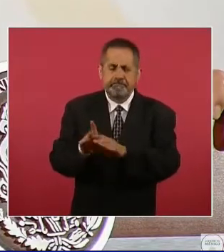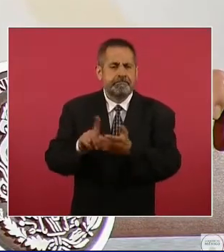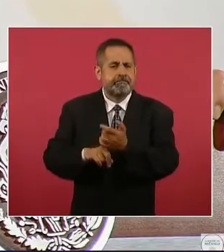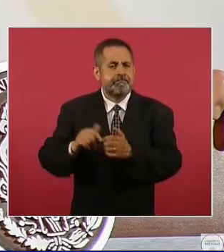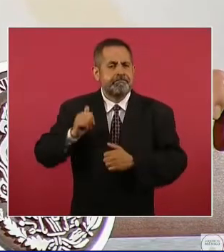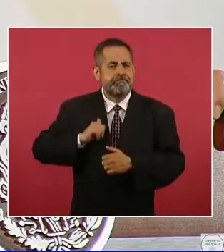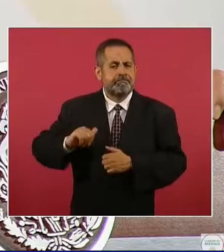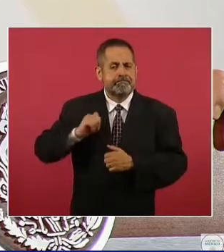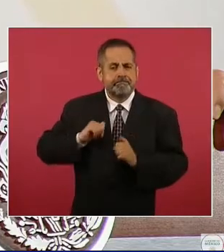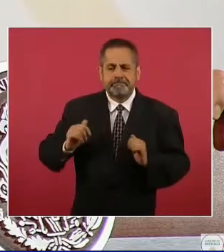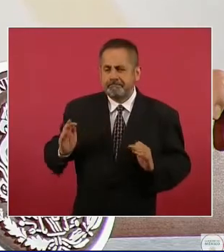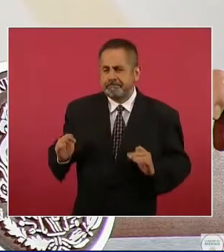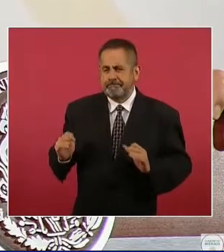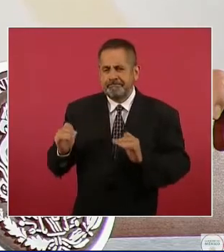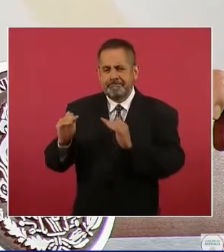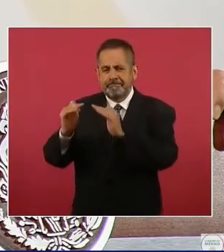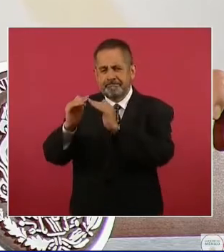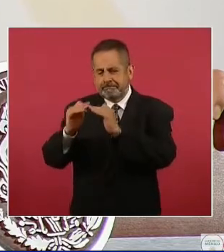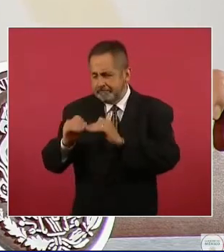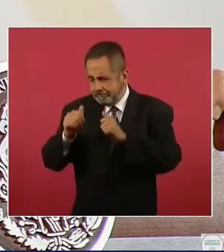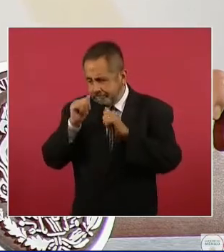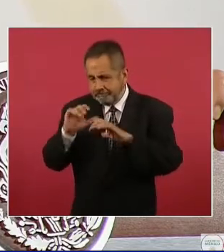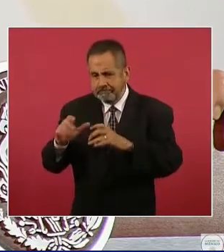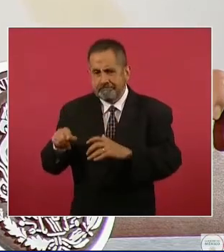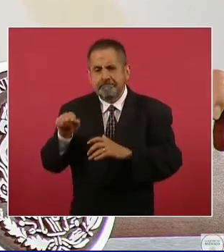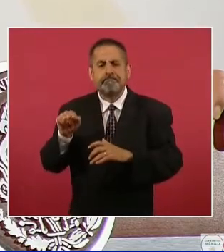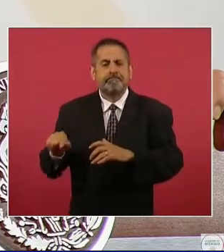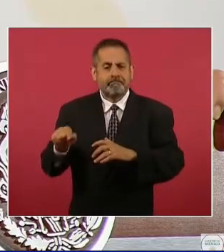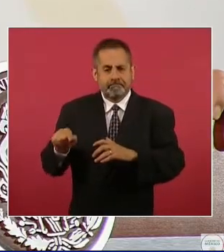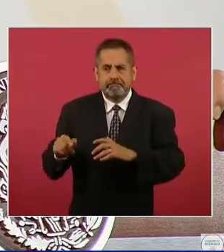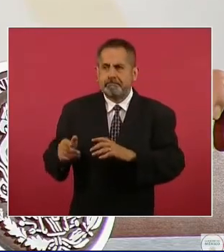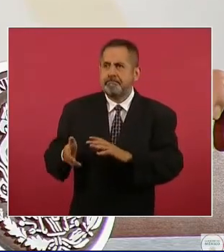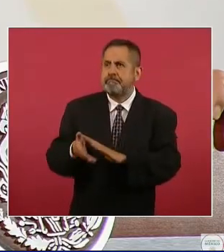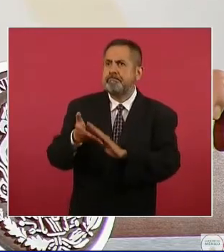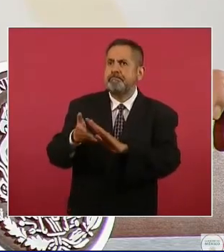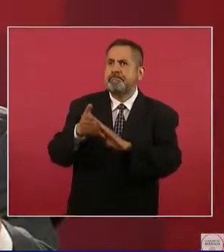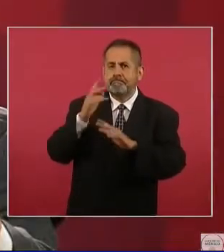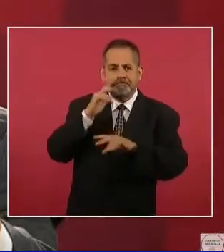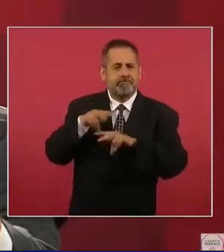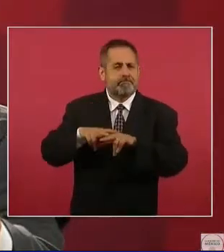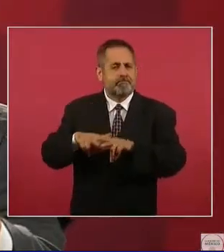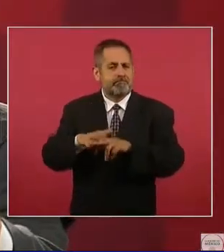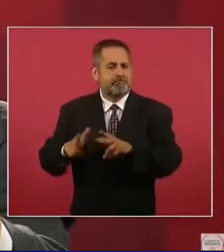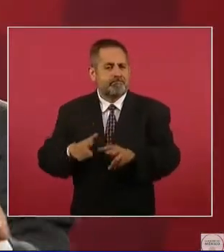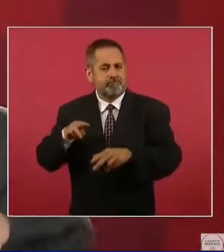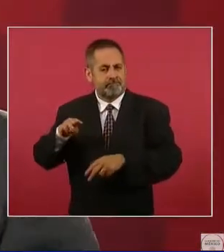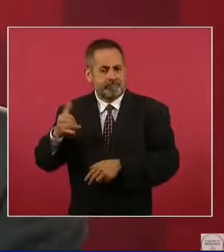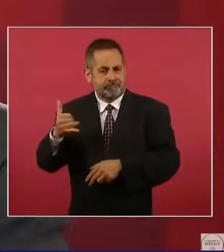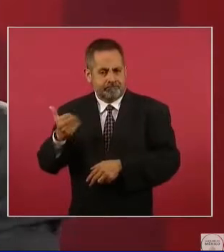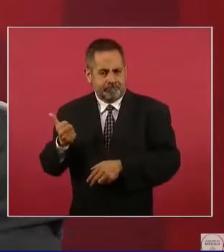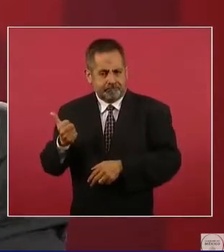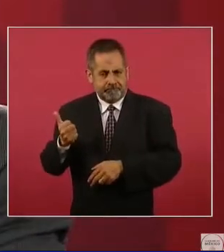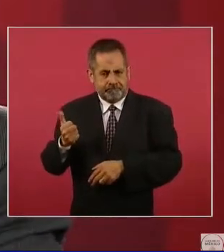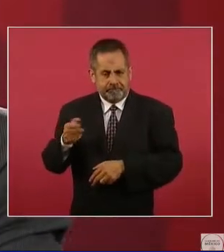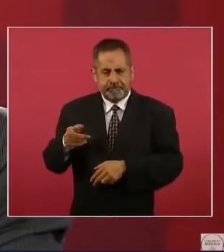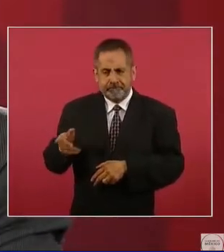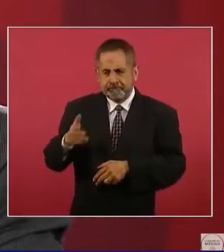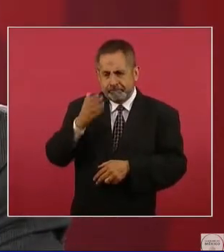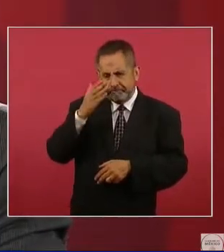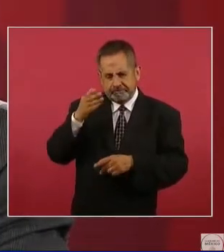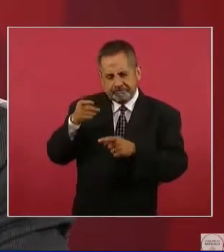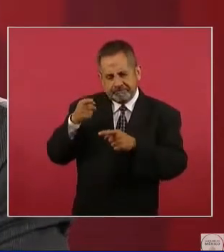que se está haciendo con motivo de las obras del tren maya estamos hablando de